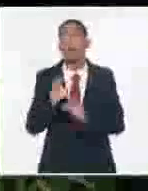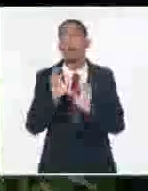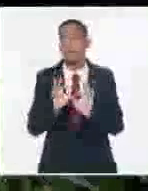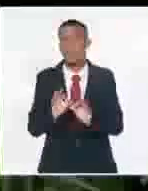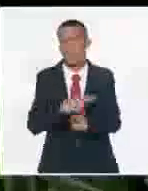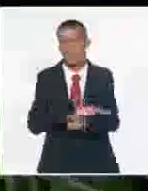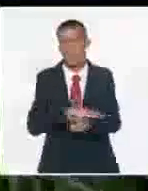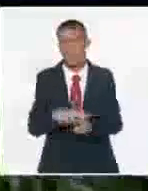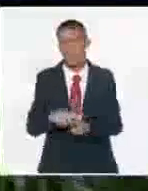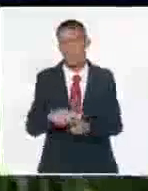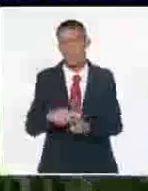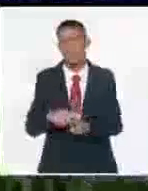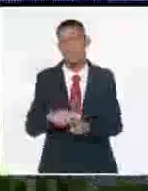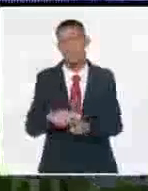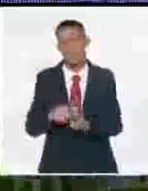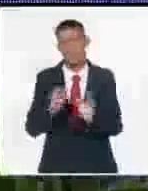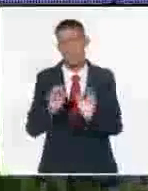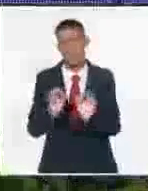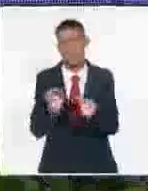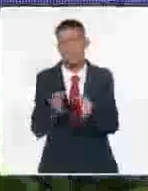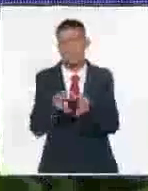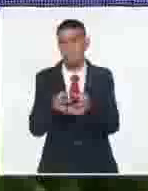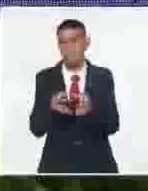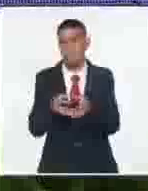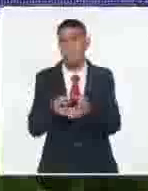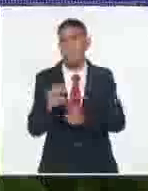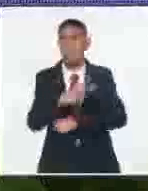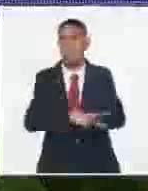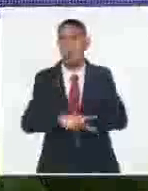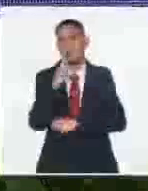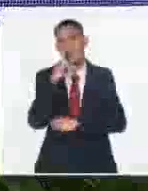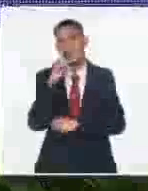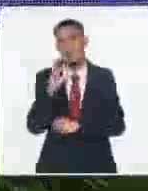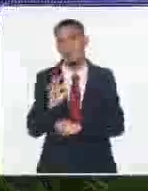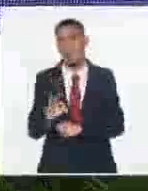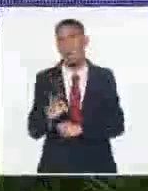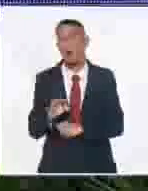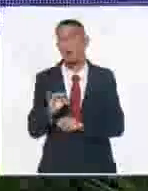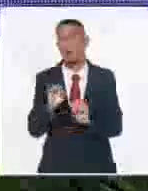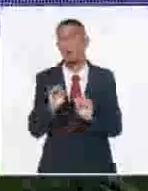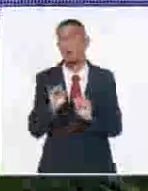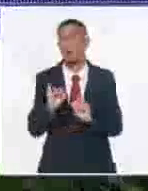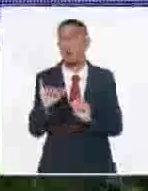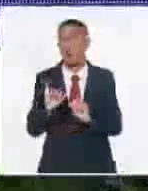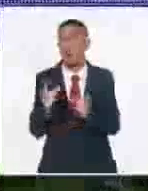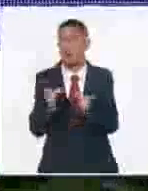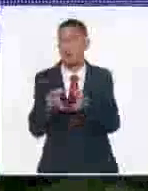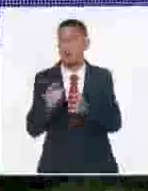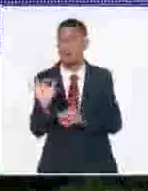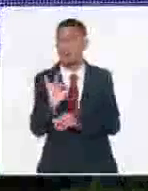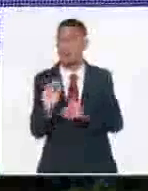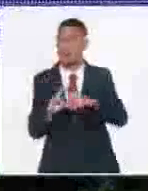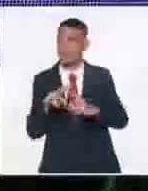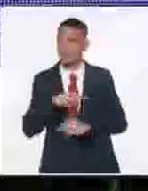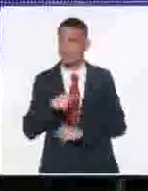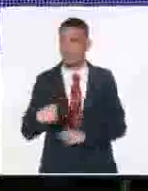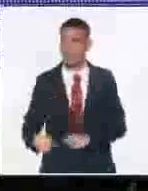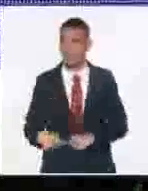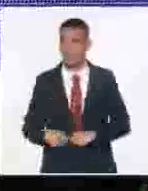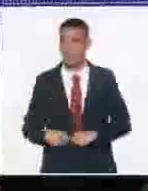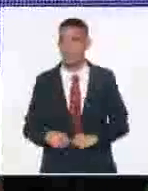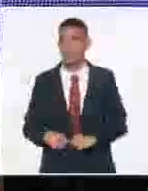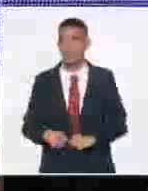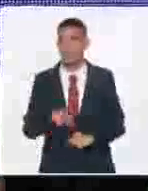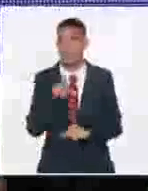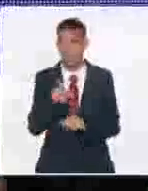histórica del movimiento de países no alineados y del Grupo de los 77 y China. Este